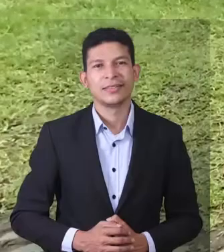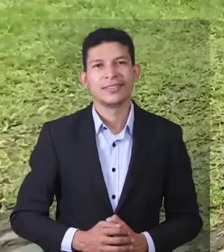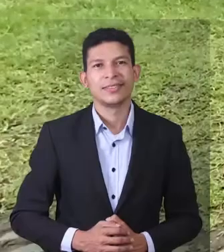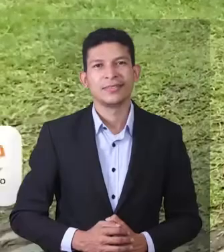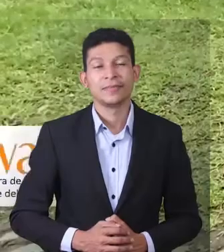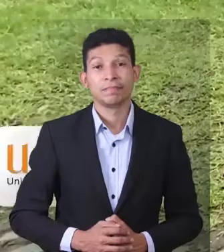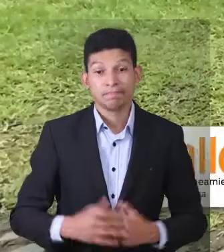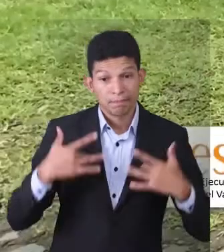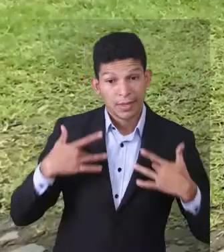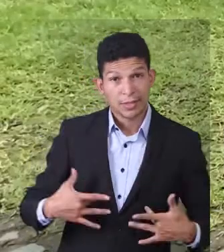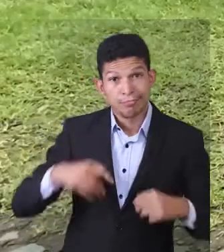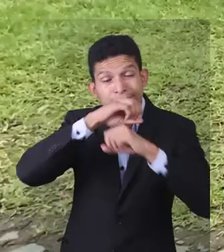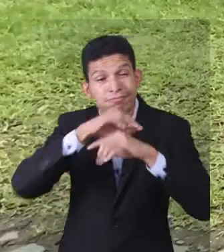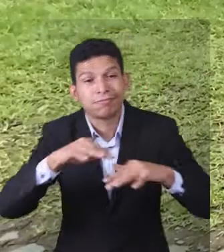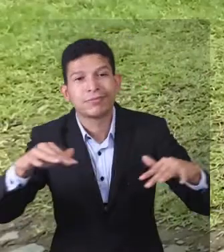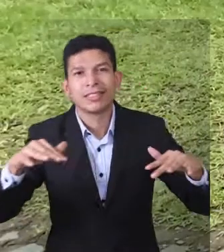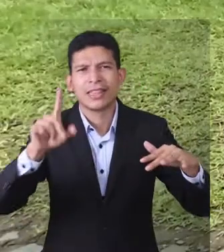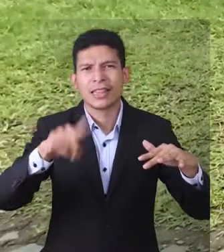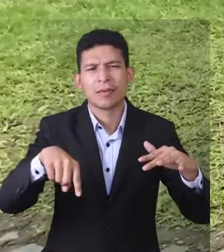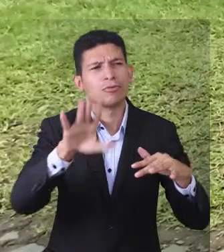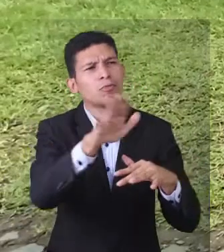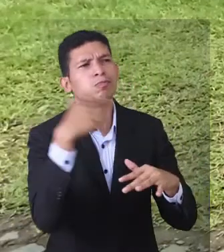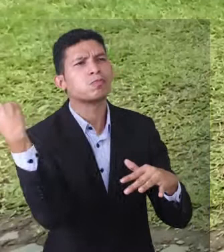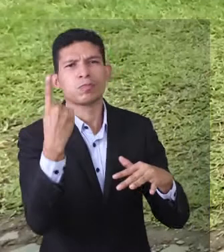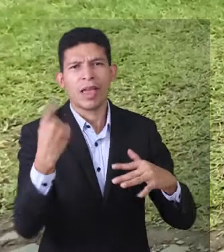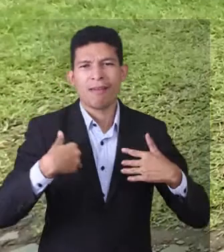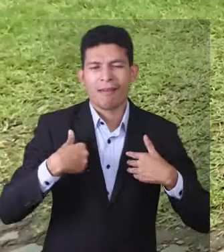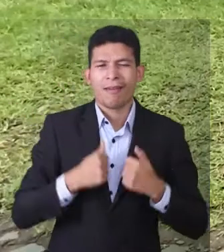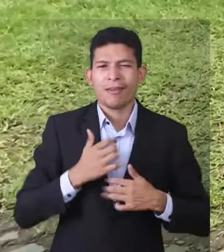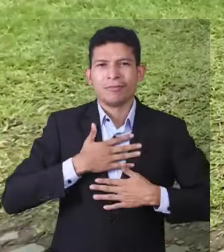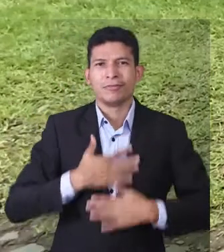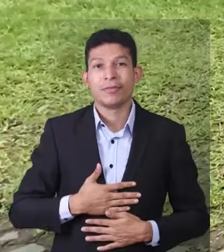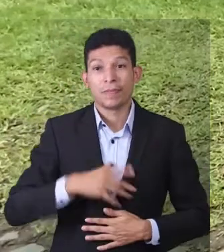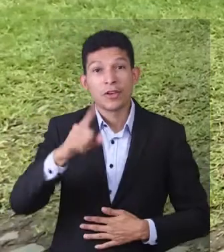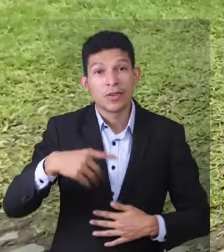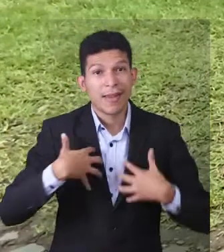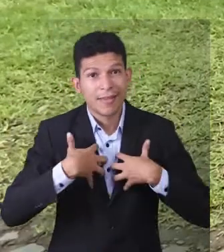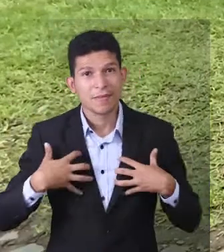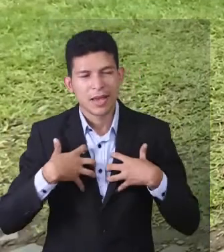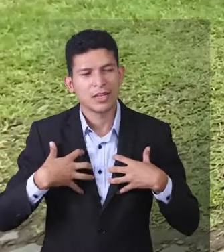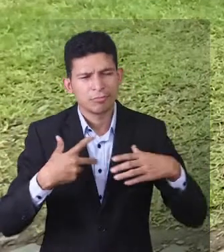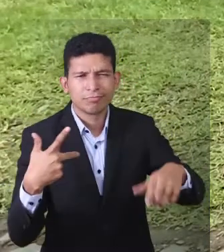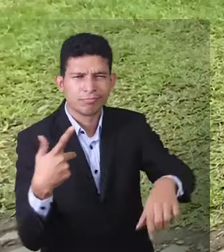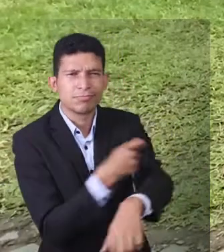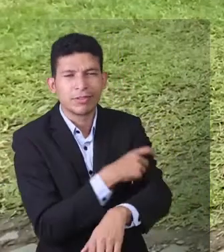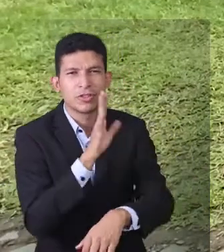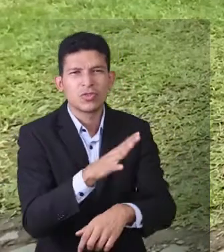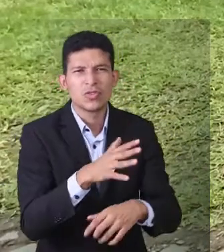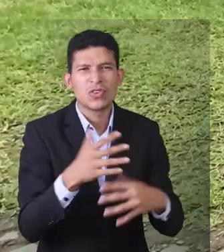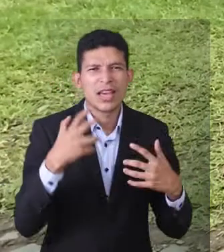Por la salud pública y el bienestar de nuestras mascotas, se han inmunizado contra el virus de la rabia 108